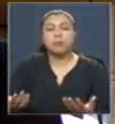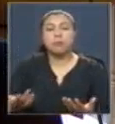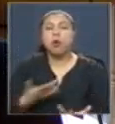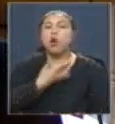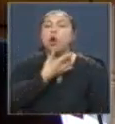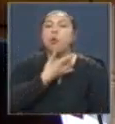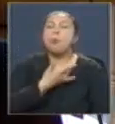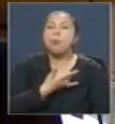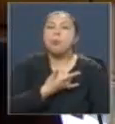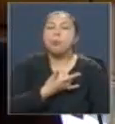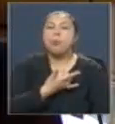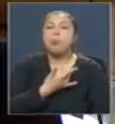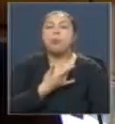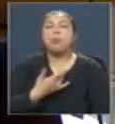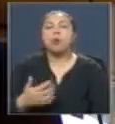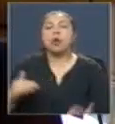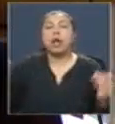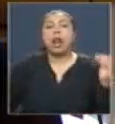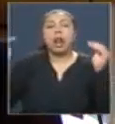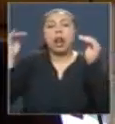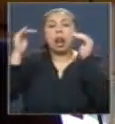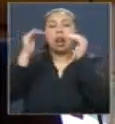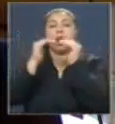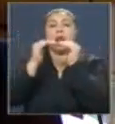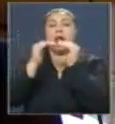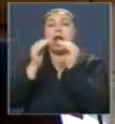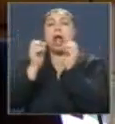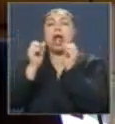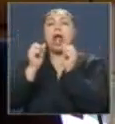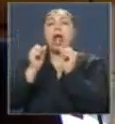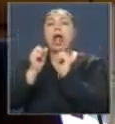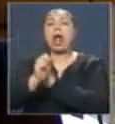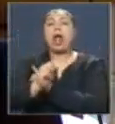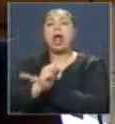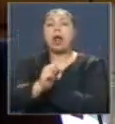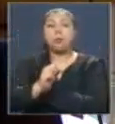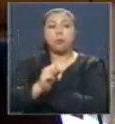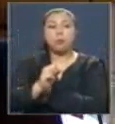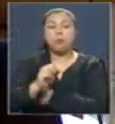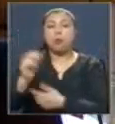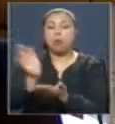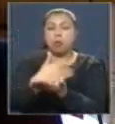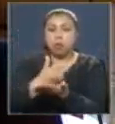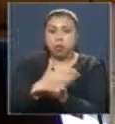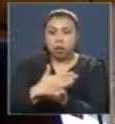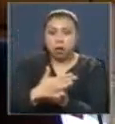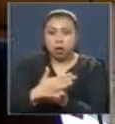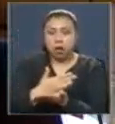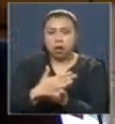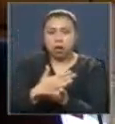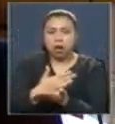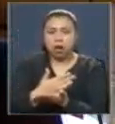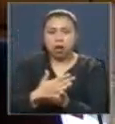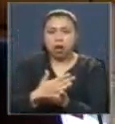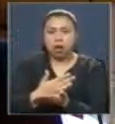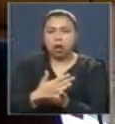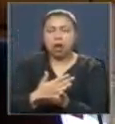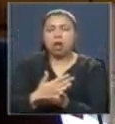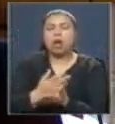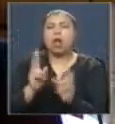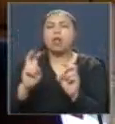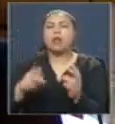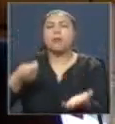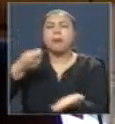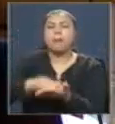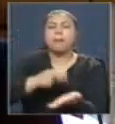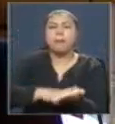Porque se ha igualado el poder de las capacidades de las planificaciones agresivas en lo tributario para